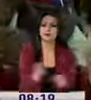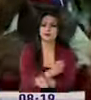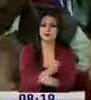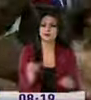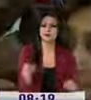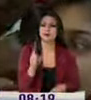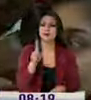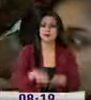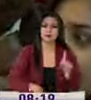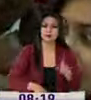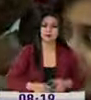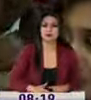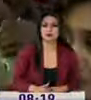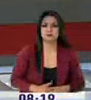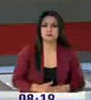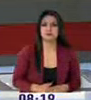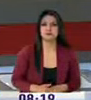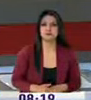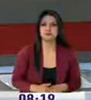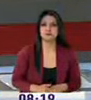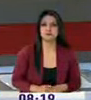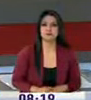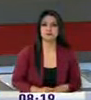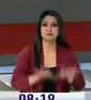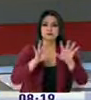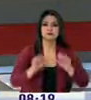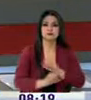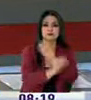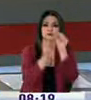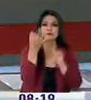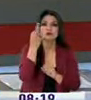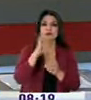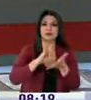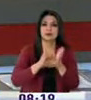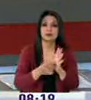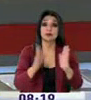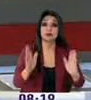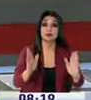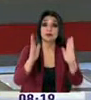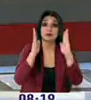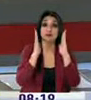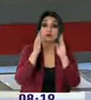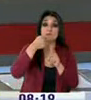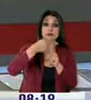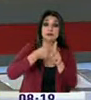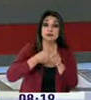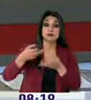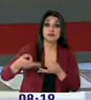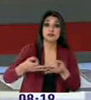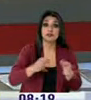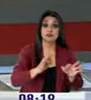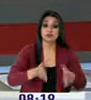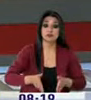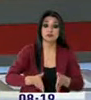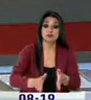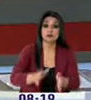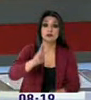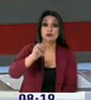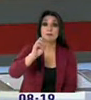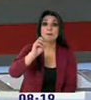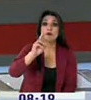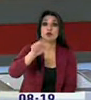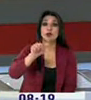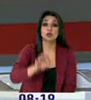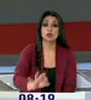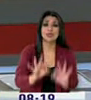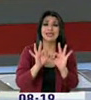Informó Carolina Osante. 8:19 de la mañana, escuchen bien, por favor, en el mes de febrero la calle García Moreno estará